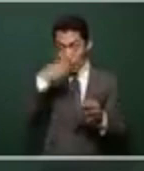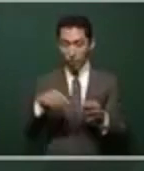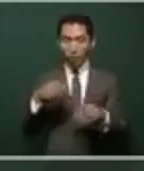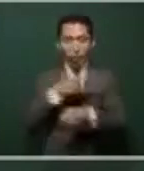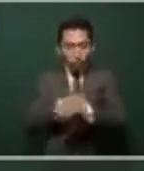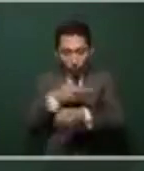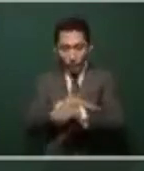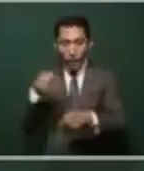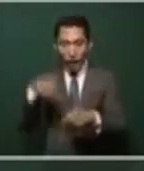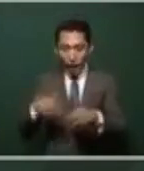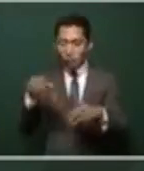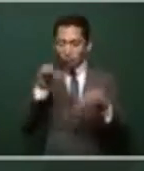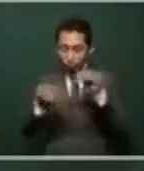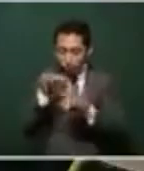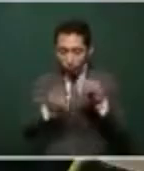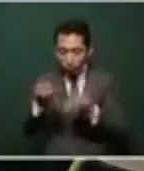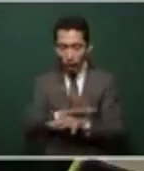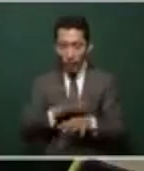eso se termina.